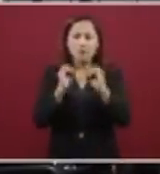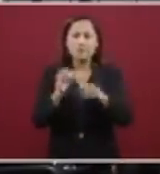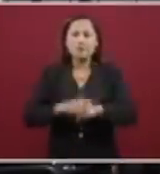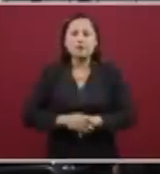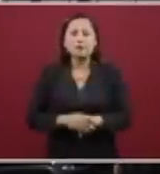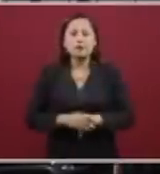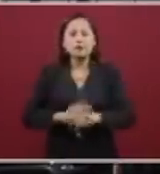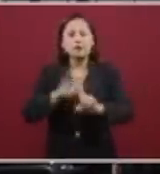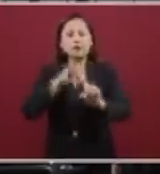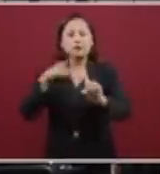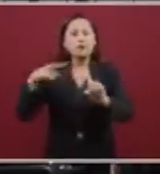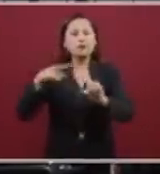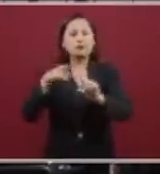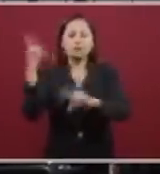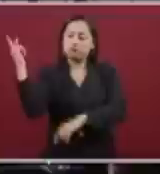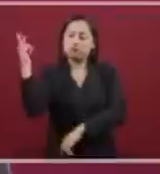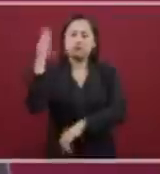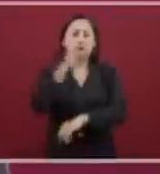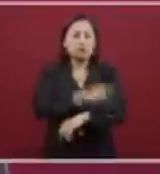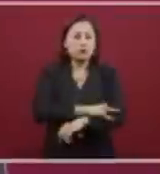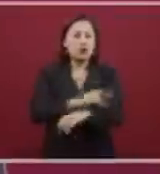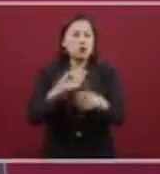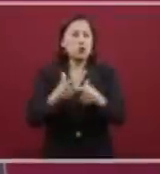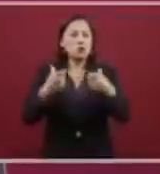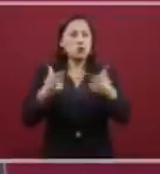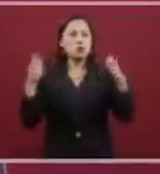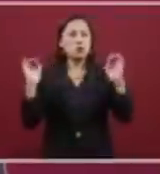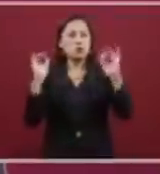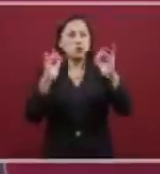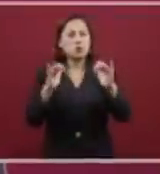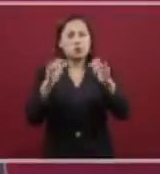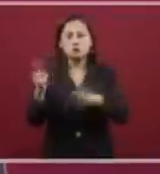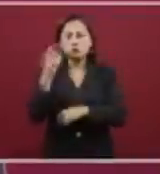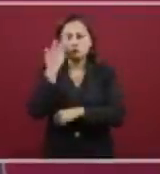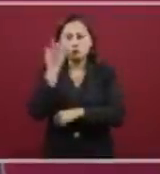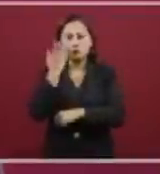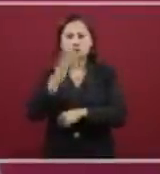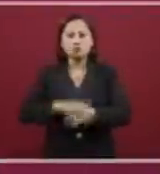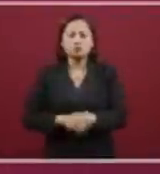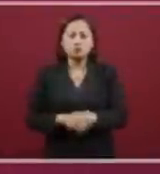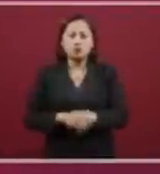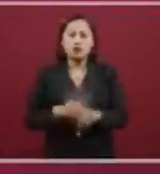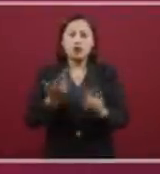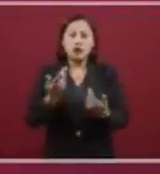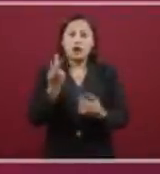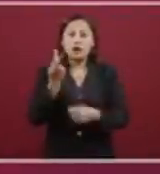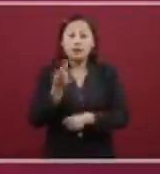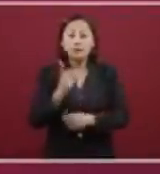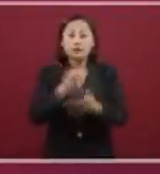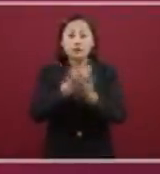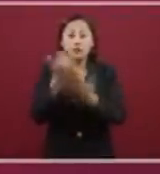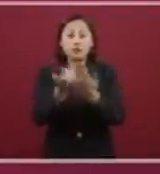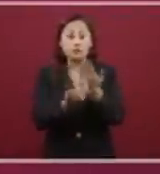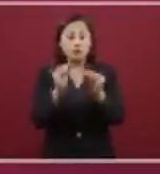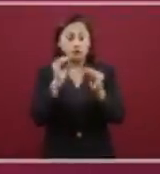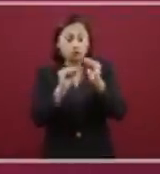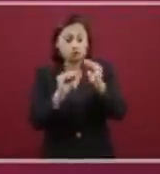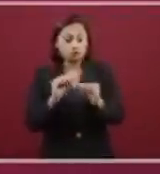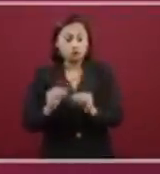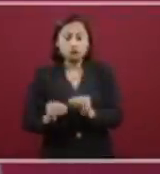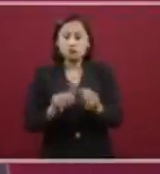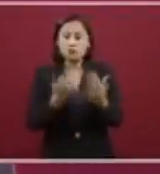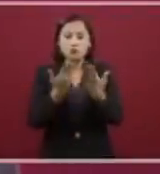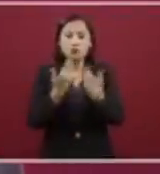asuntos aeronáuticos y de demanda y los estudios se realizaron presentaron severas omisiones que produjeron costos y